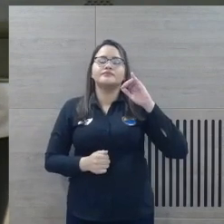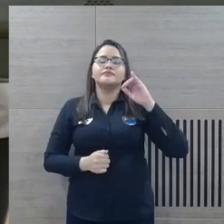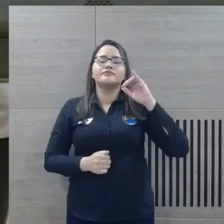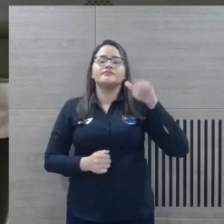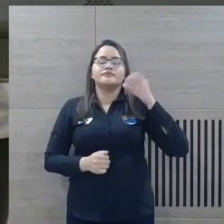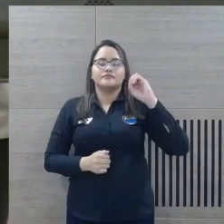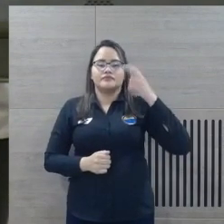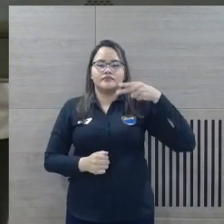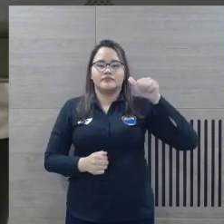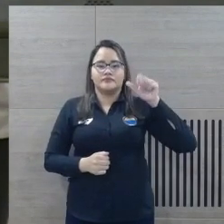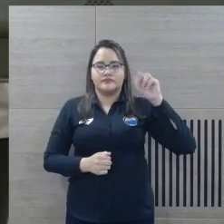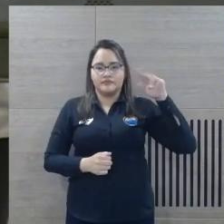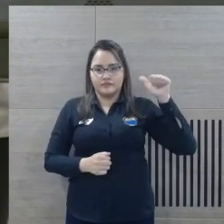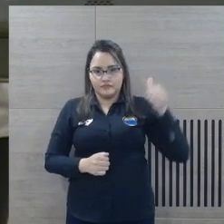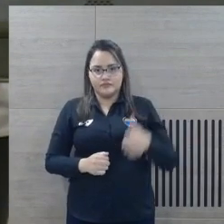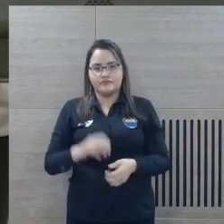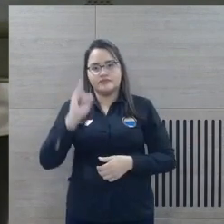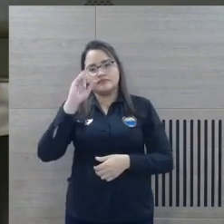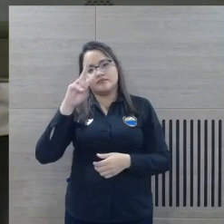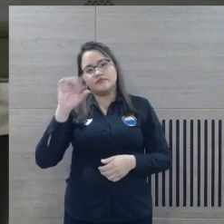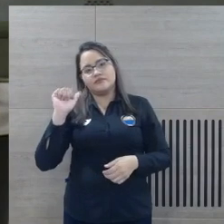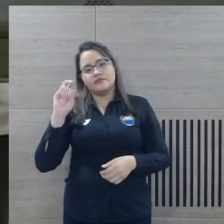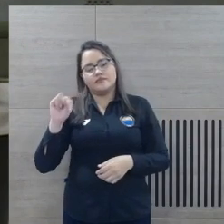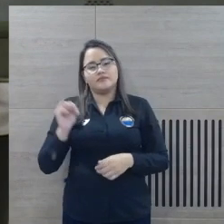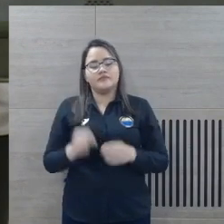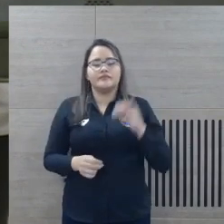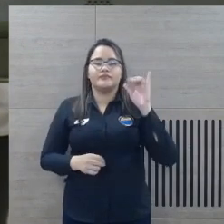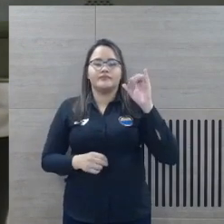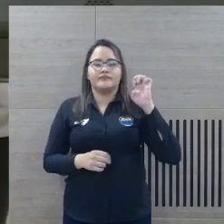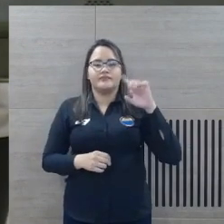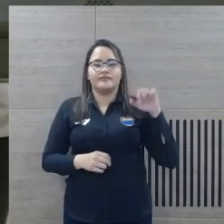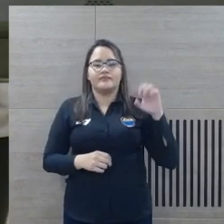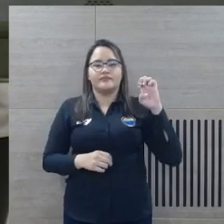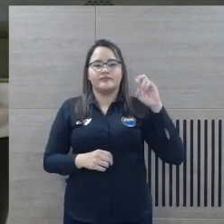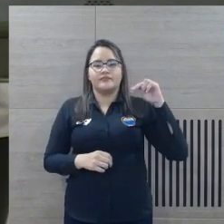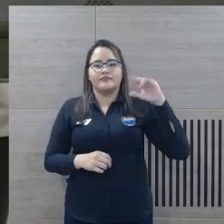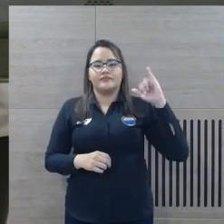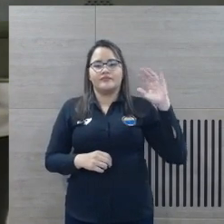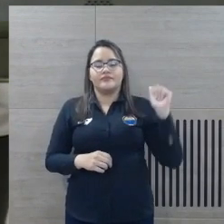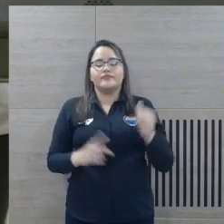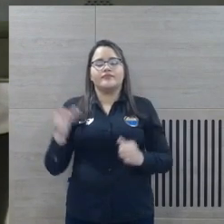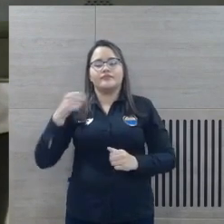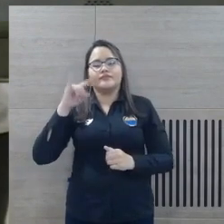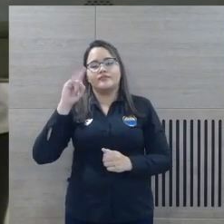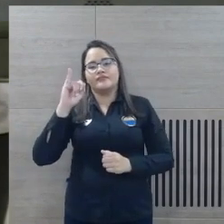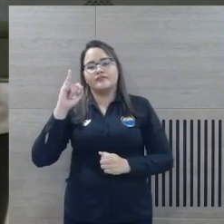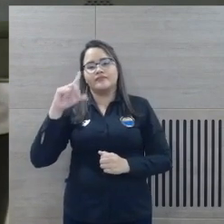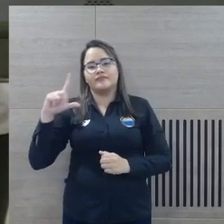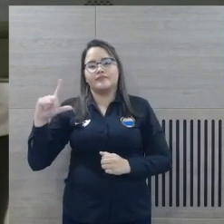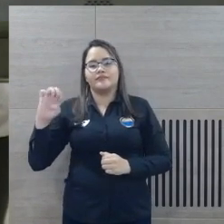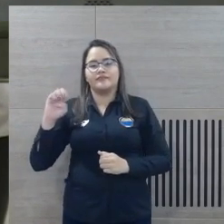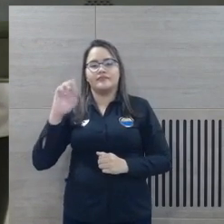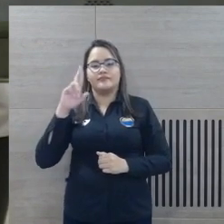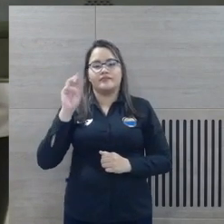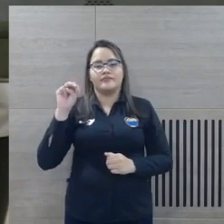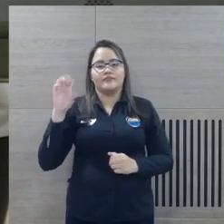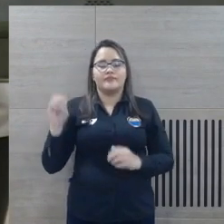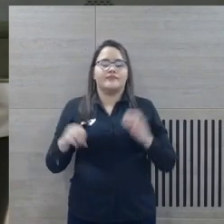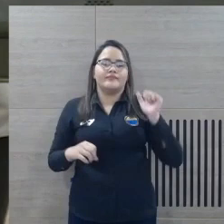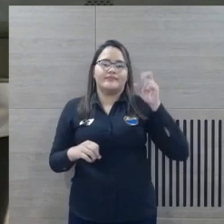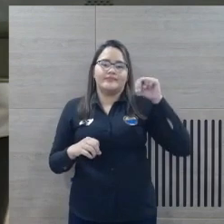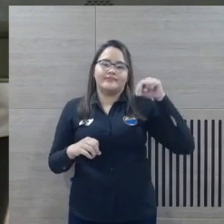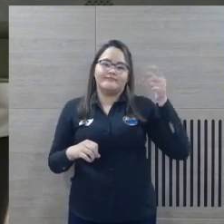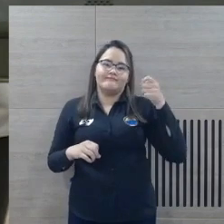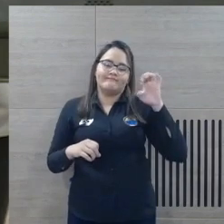Vanegas. Yesenia Gómez Almanza. Guillermo Andrés Mejía Fuentes. Angélica Mesa Pineda. Daniel Eduardo Pacheco Mesa. María